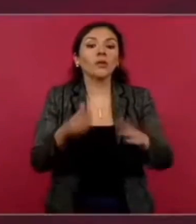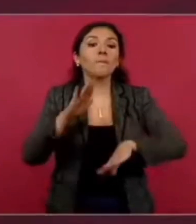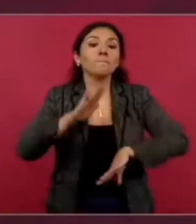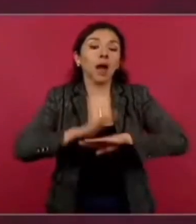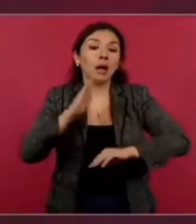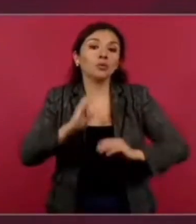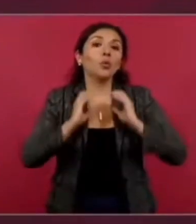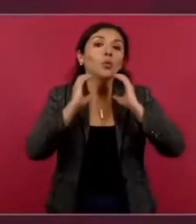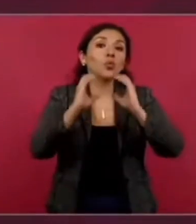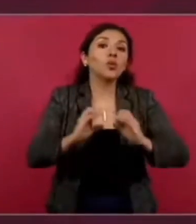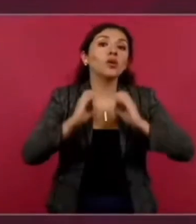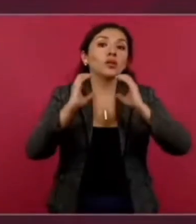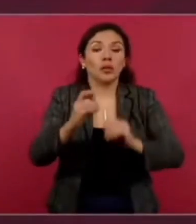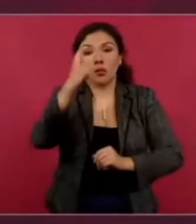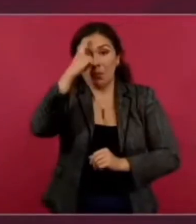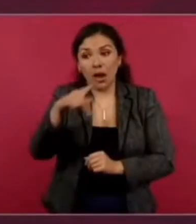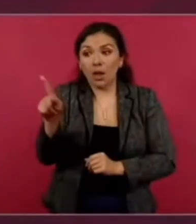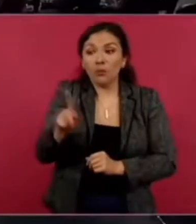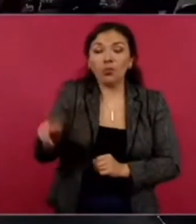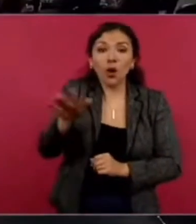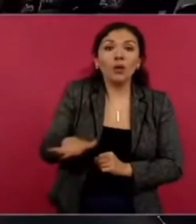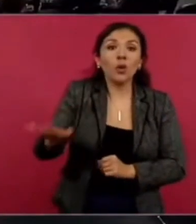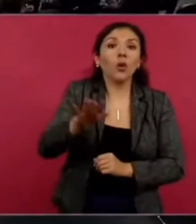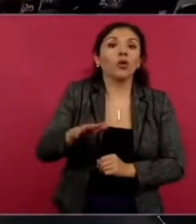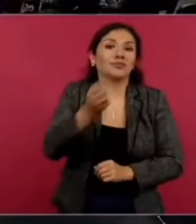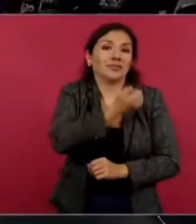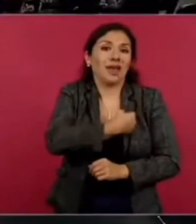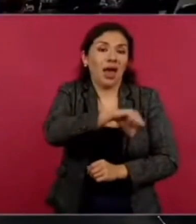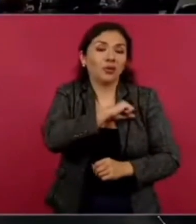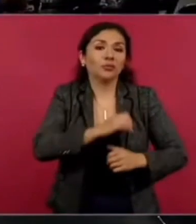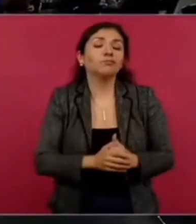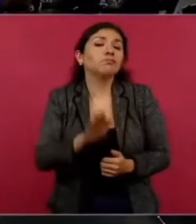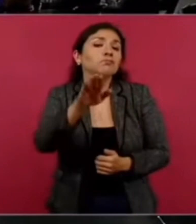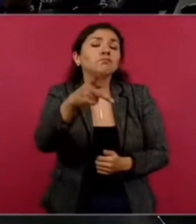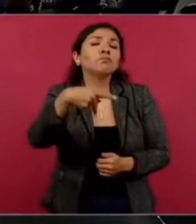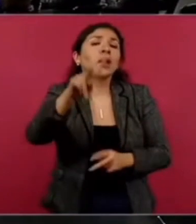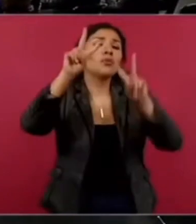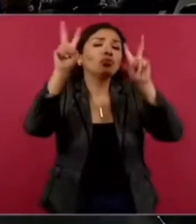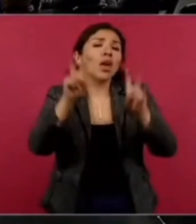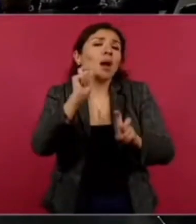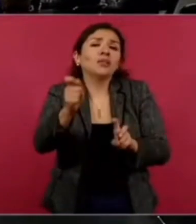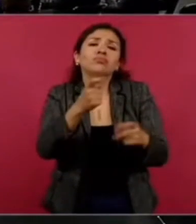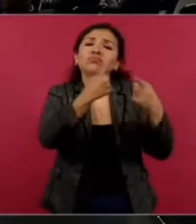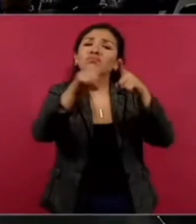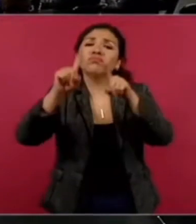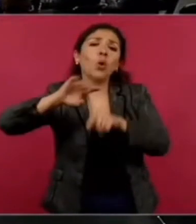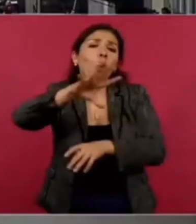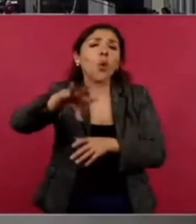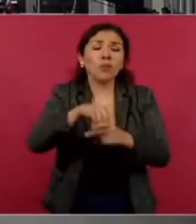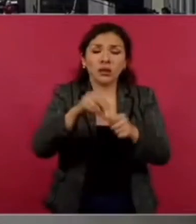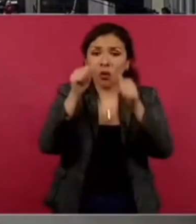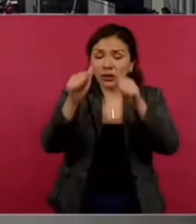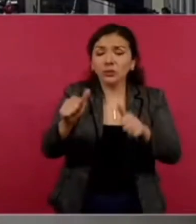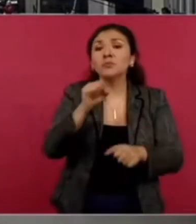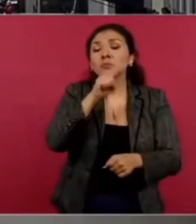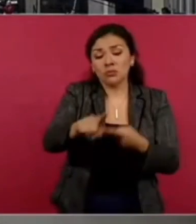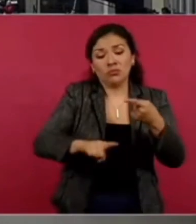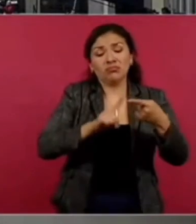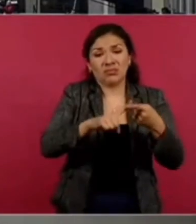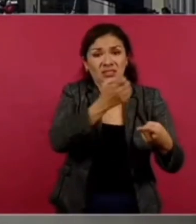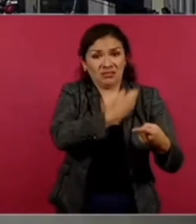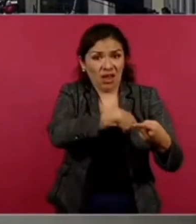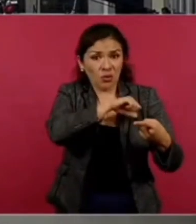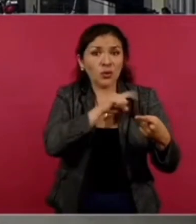cuidando, ¿no?, la salud del pueblo. Que es un tema multidisciplinario, presidente, porque justo como afecta a la salud, también